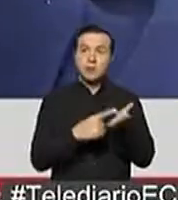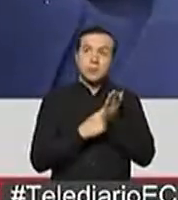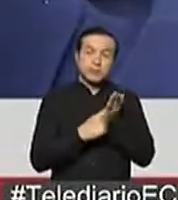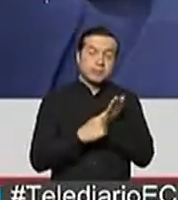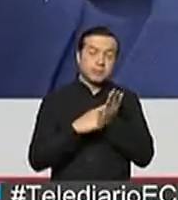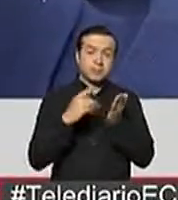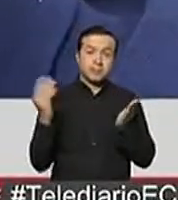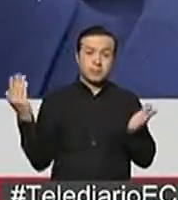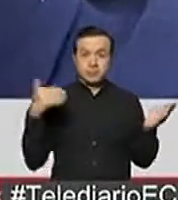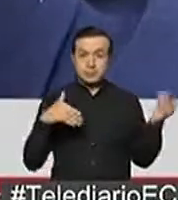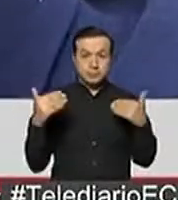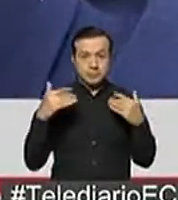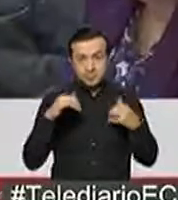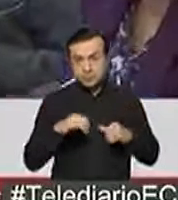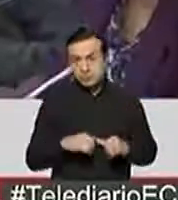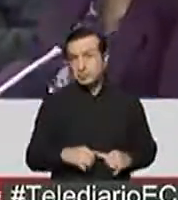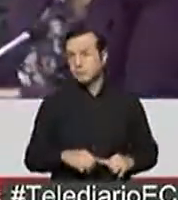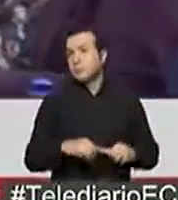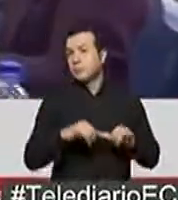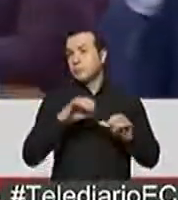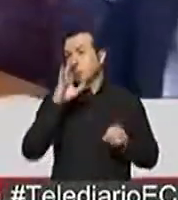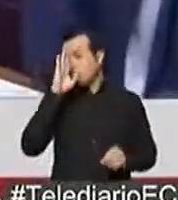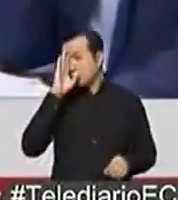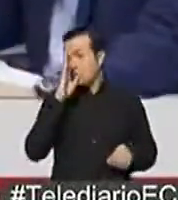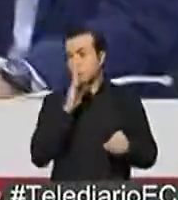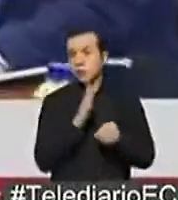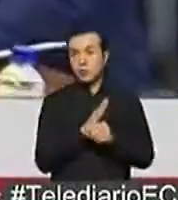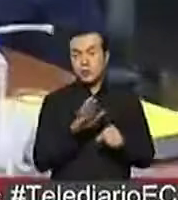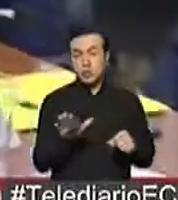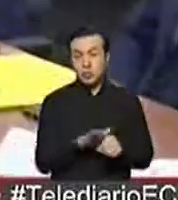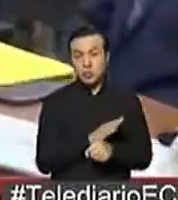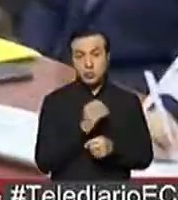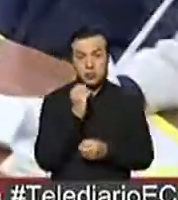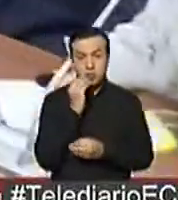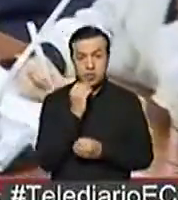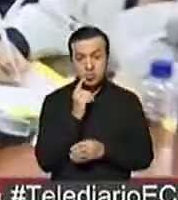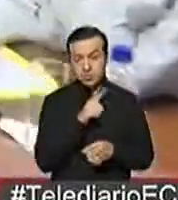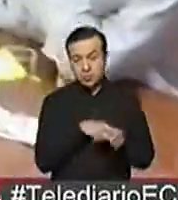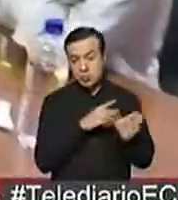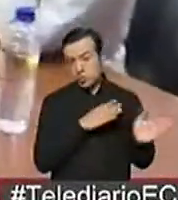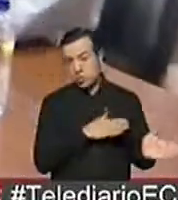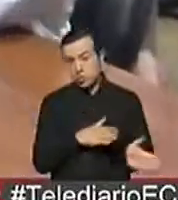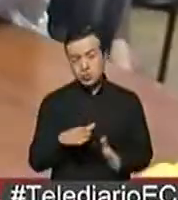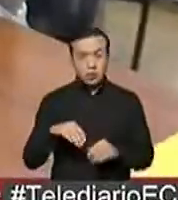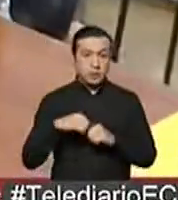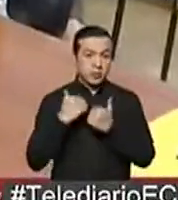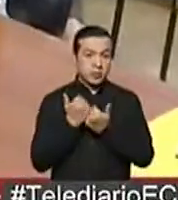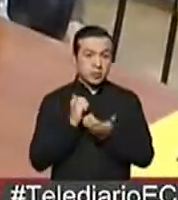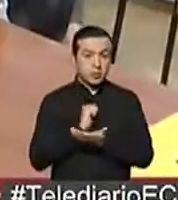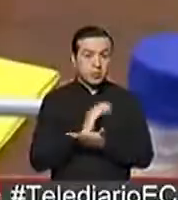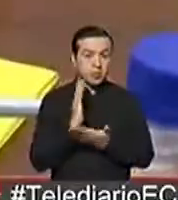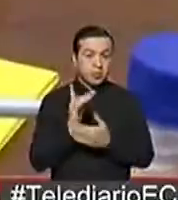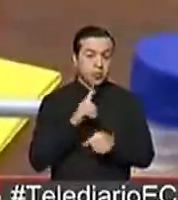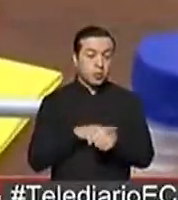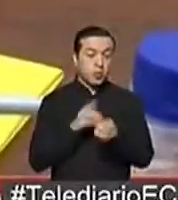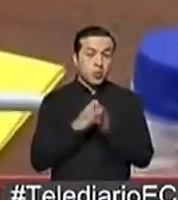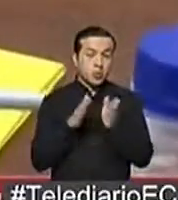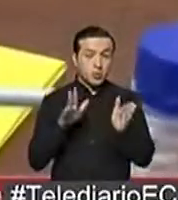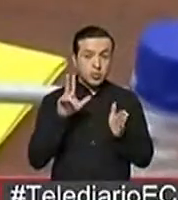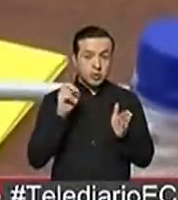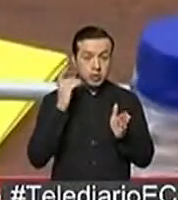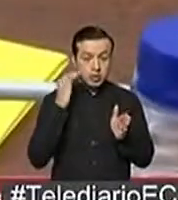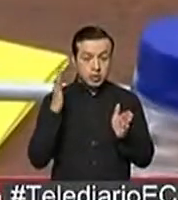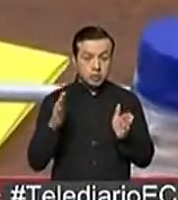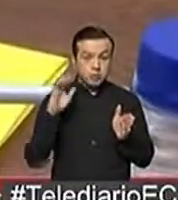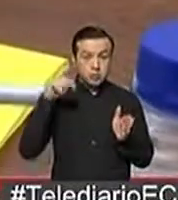de la comisión, serán continuas, en el objetivo de tener listo un informe en el tiempo otorgado a los legisladores, que es de 30 días y que culminan